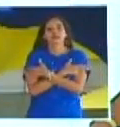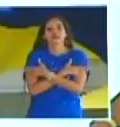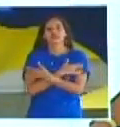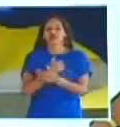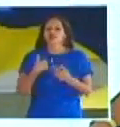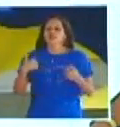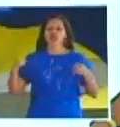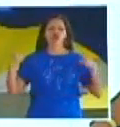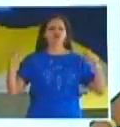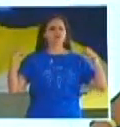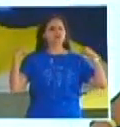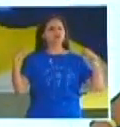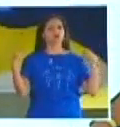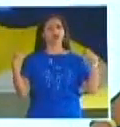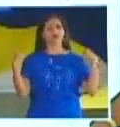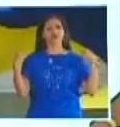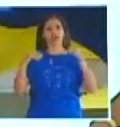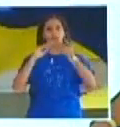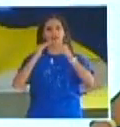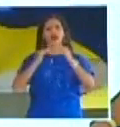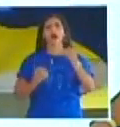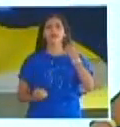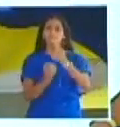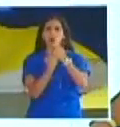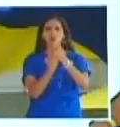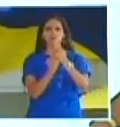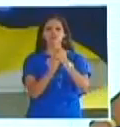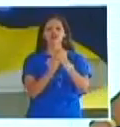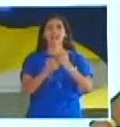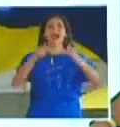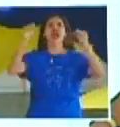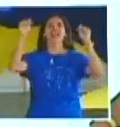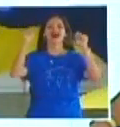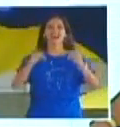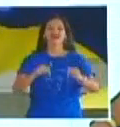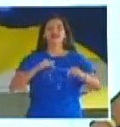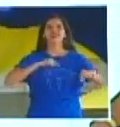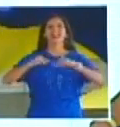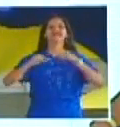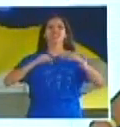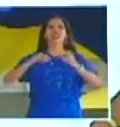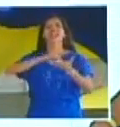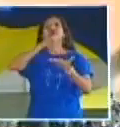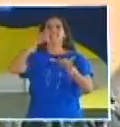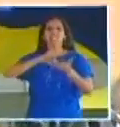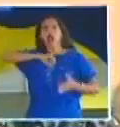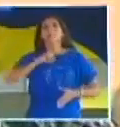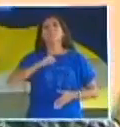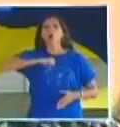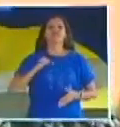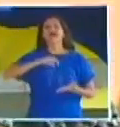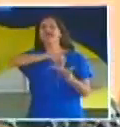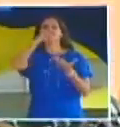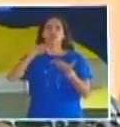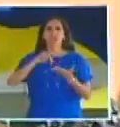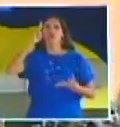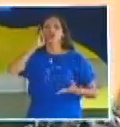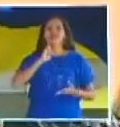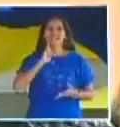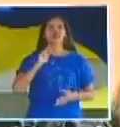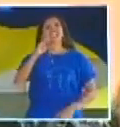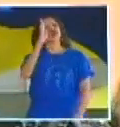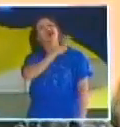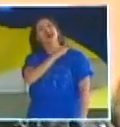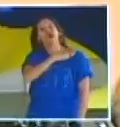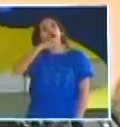y mi fuerza moral de apoyo al actual director nacional de la Policía Nacional Bolivariana,